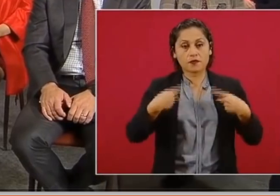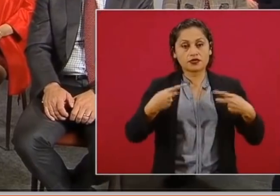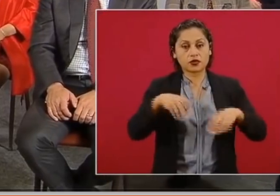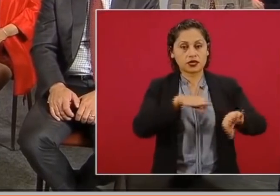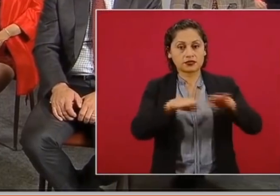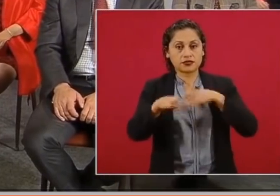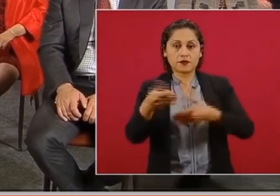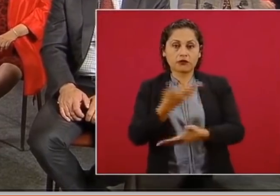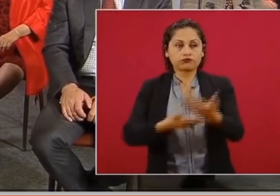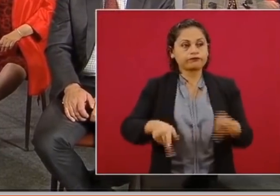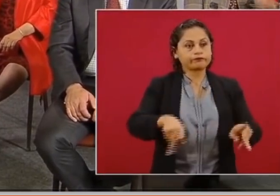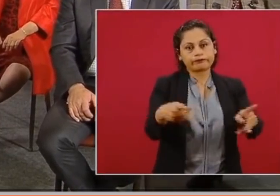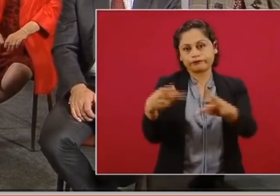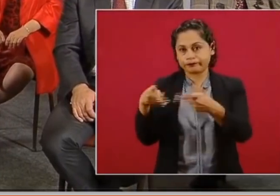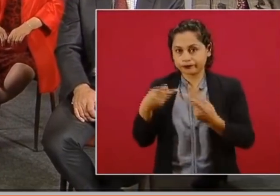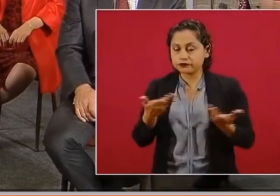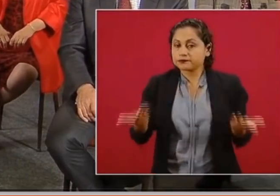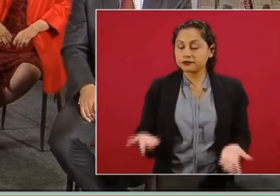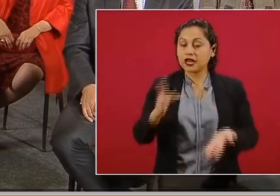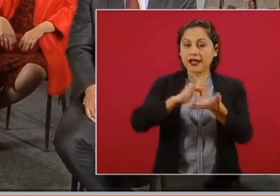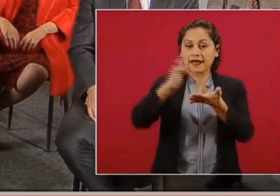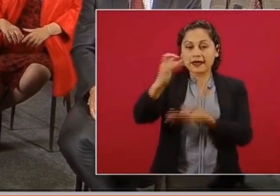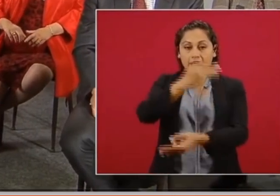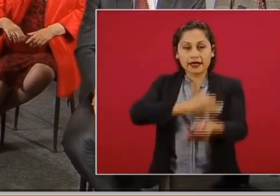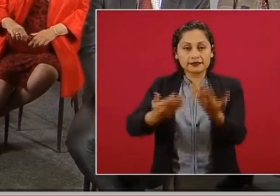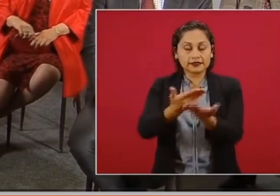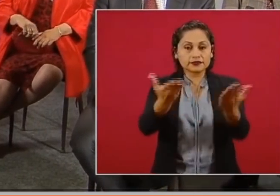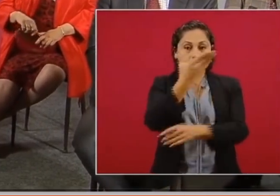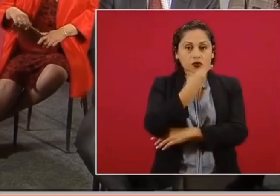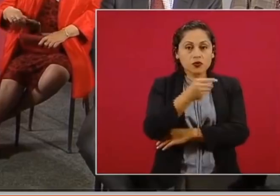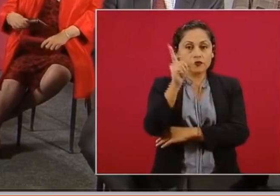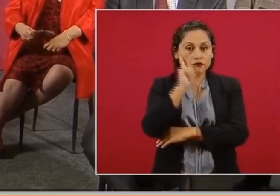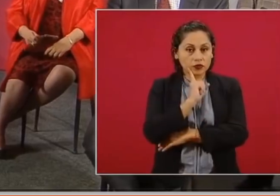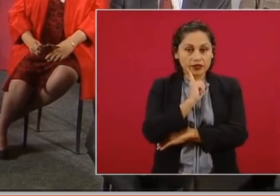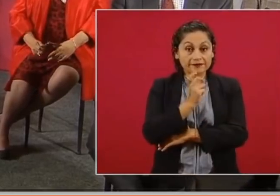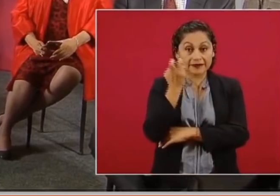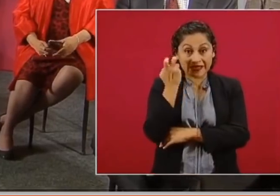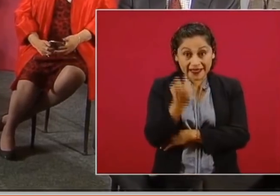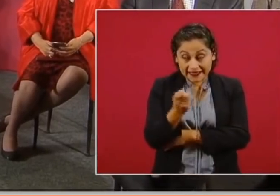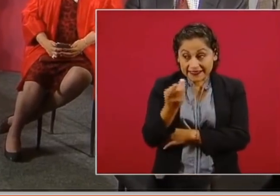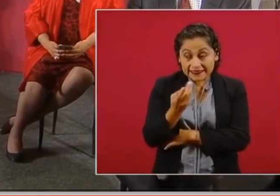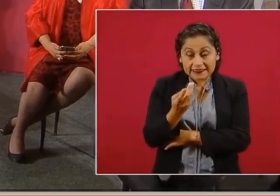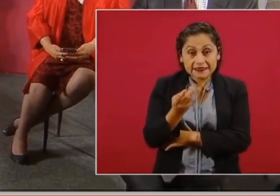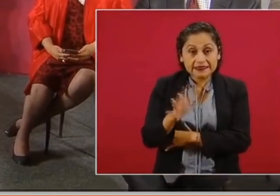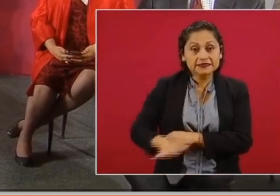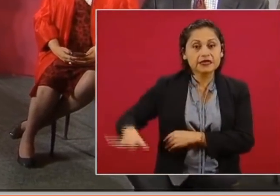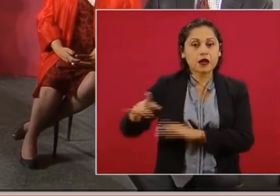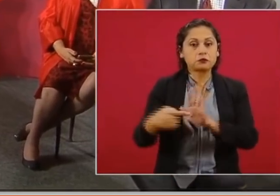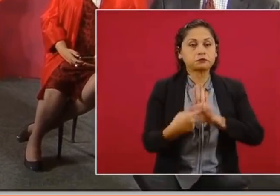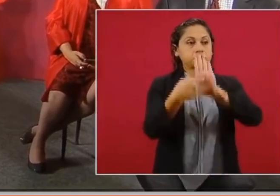Muchas gracias a todas, a todos. Esta es la presentación